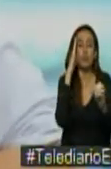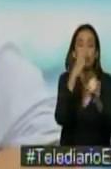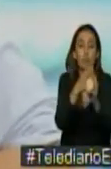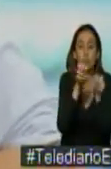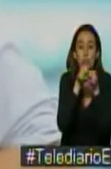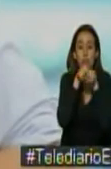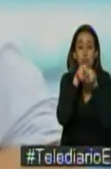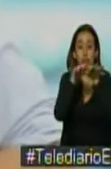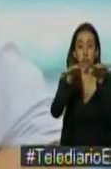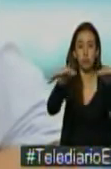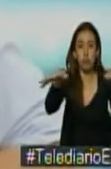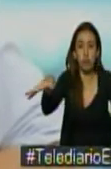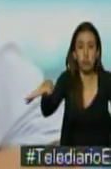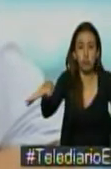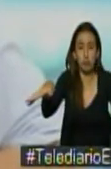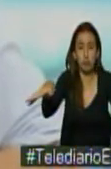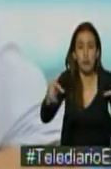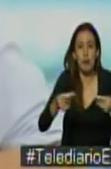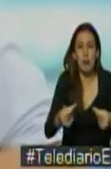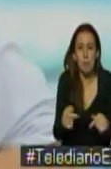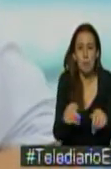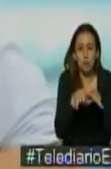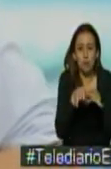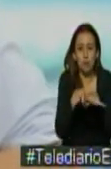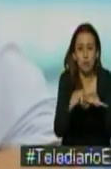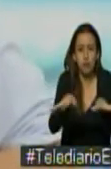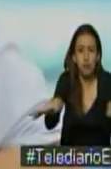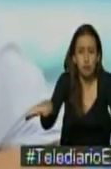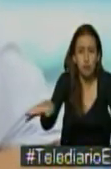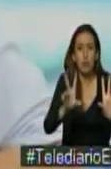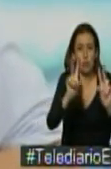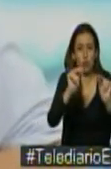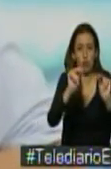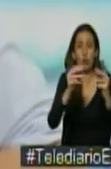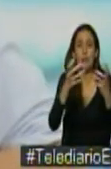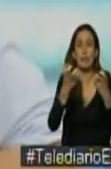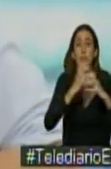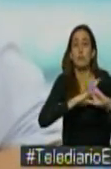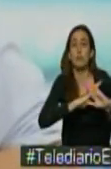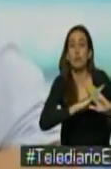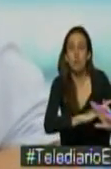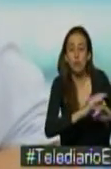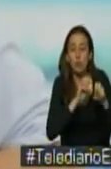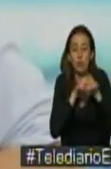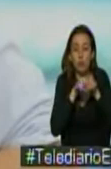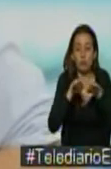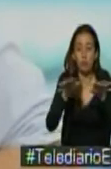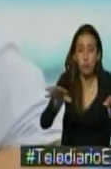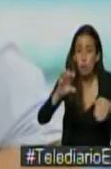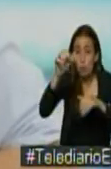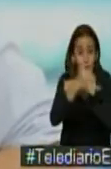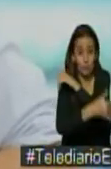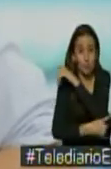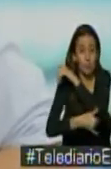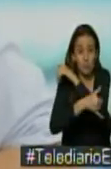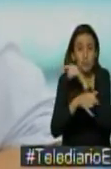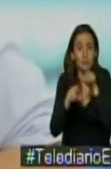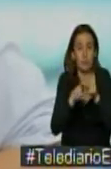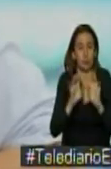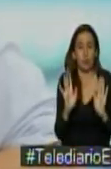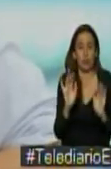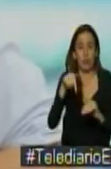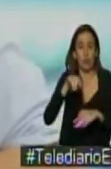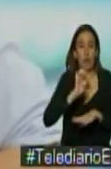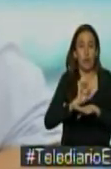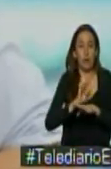transmisión rápida de esta enfermedad, de este virus, como ha ocurrido en otros países. Al